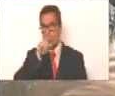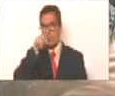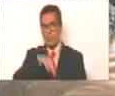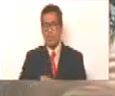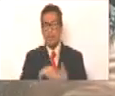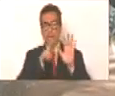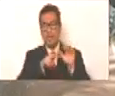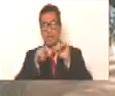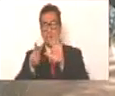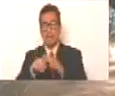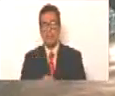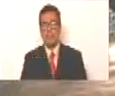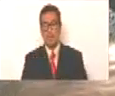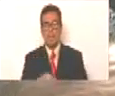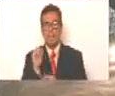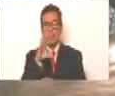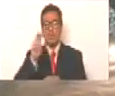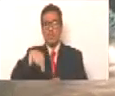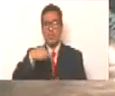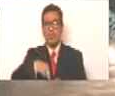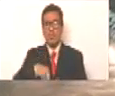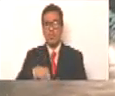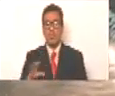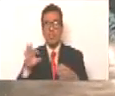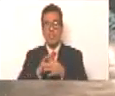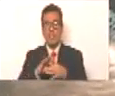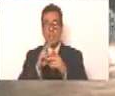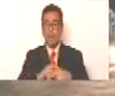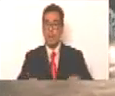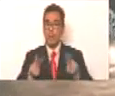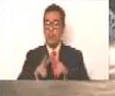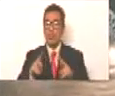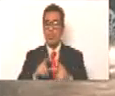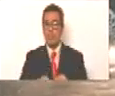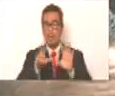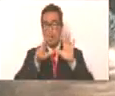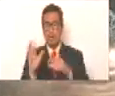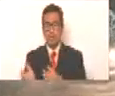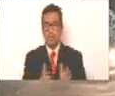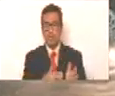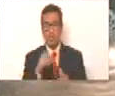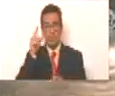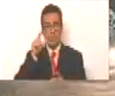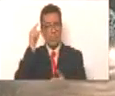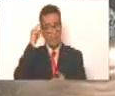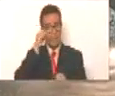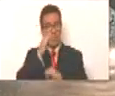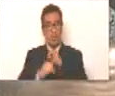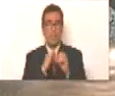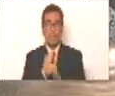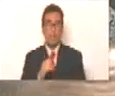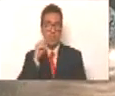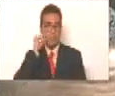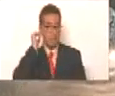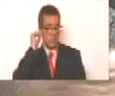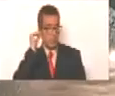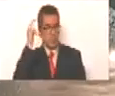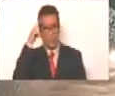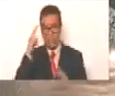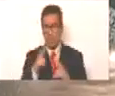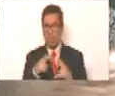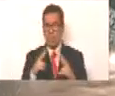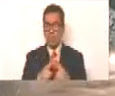la Asamblea General de Naciones Unidas proclamó el 8 de marzo como el Día Internacional de la Mujer en reconocimiento a la